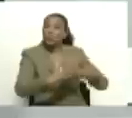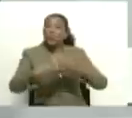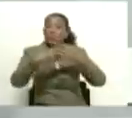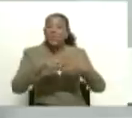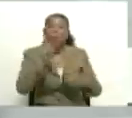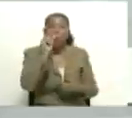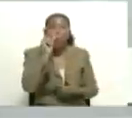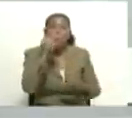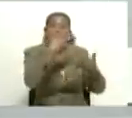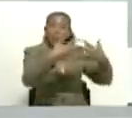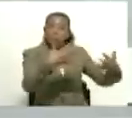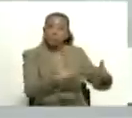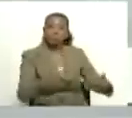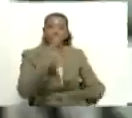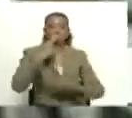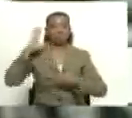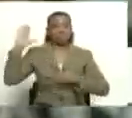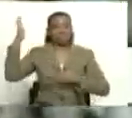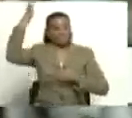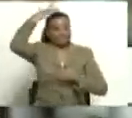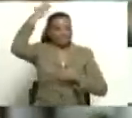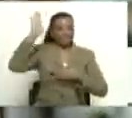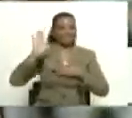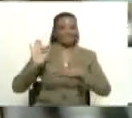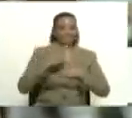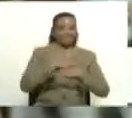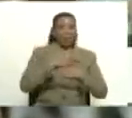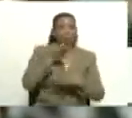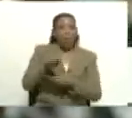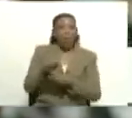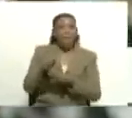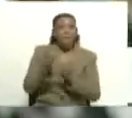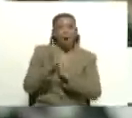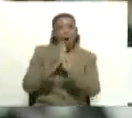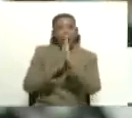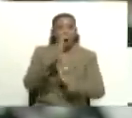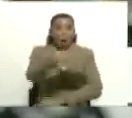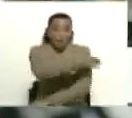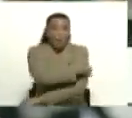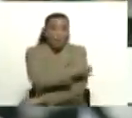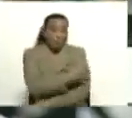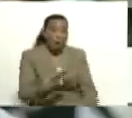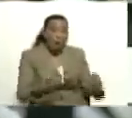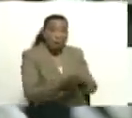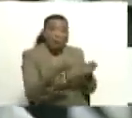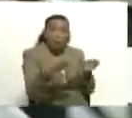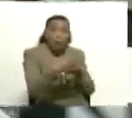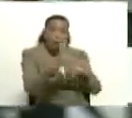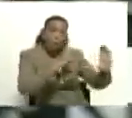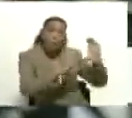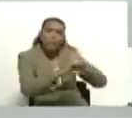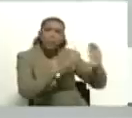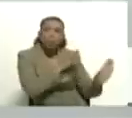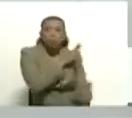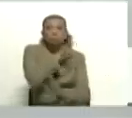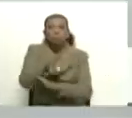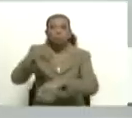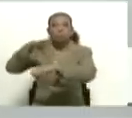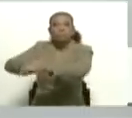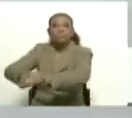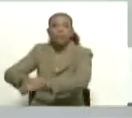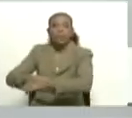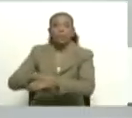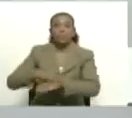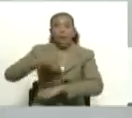llama Un juramento sagrado. En ese libro se revela cómo Trump y la oposición venezolana conversaron sobre la invasión a Venezuela, así como